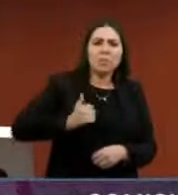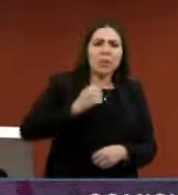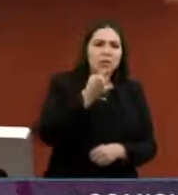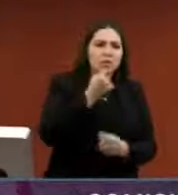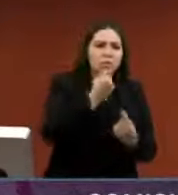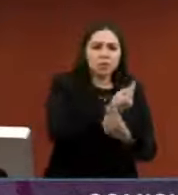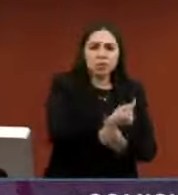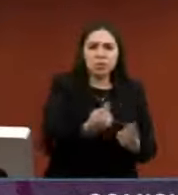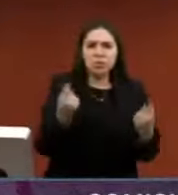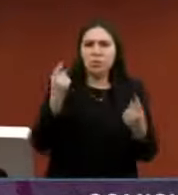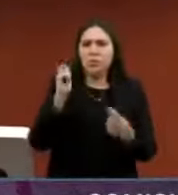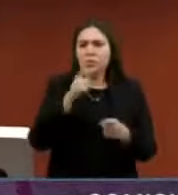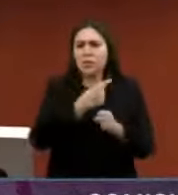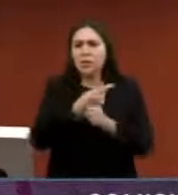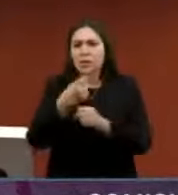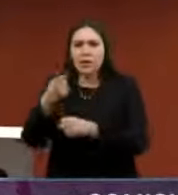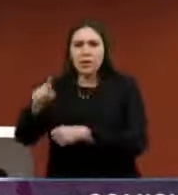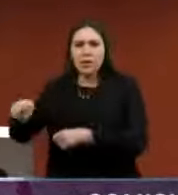con Yunes, que está